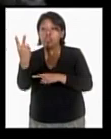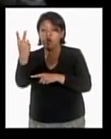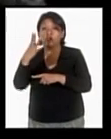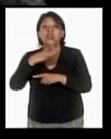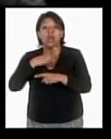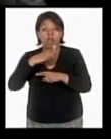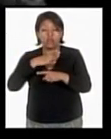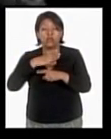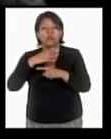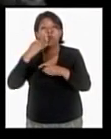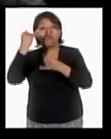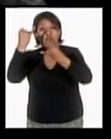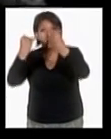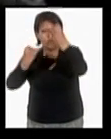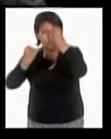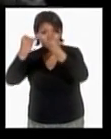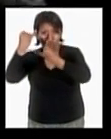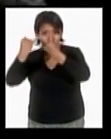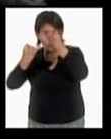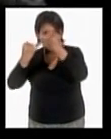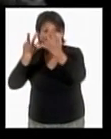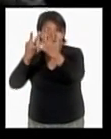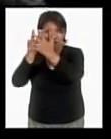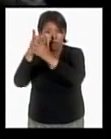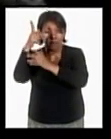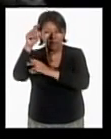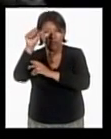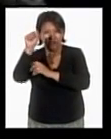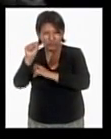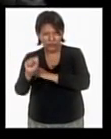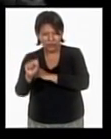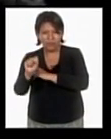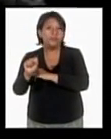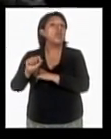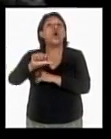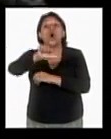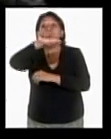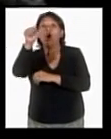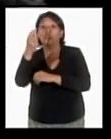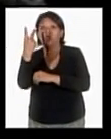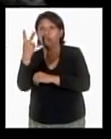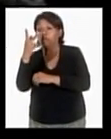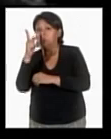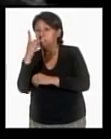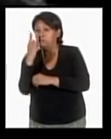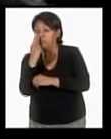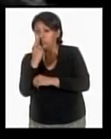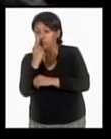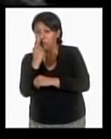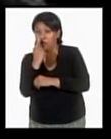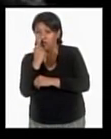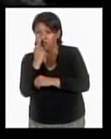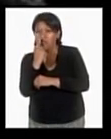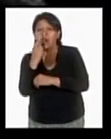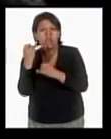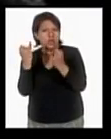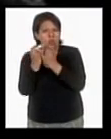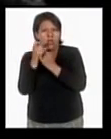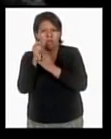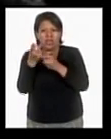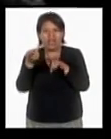proceso al recursorio sur, pero los 2 policías que estuvieron a la